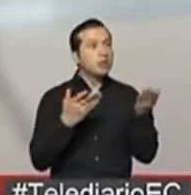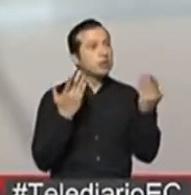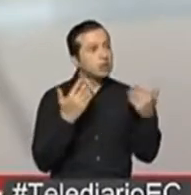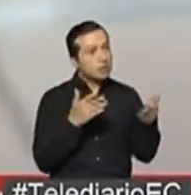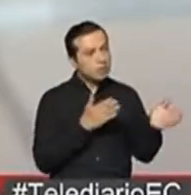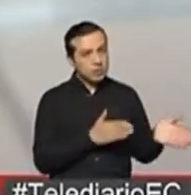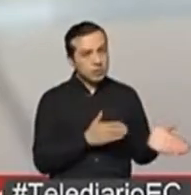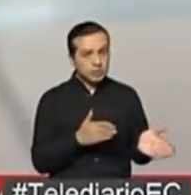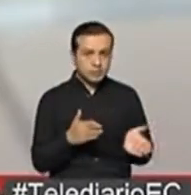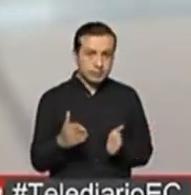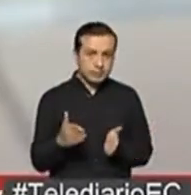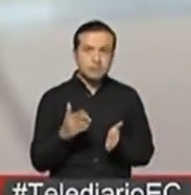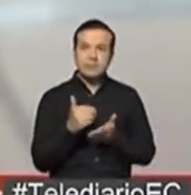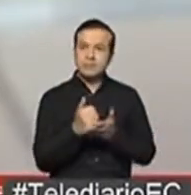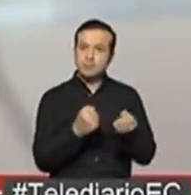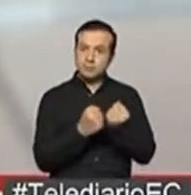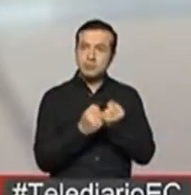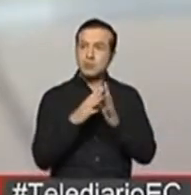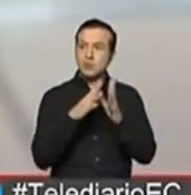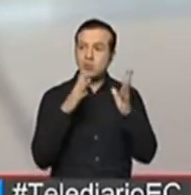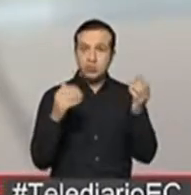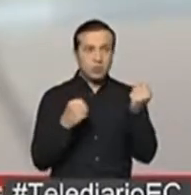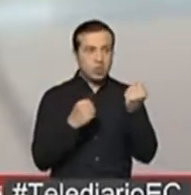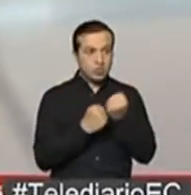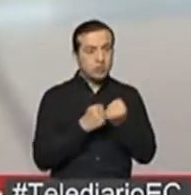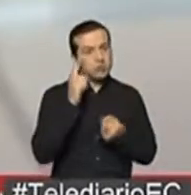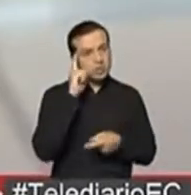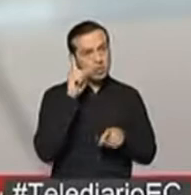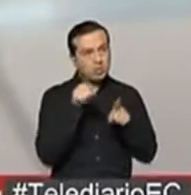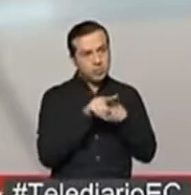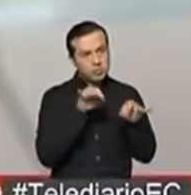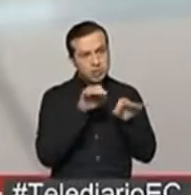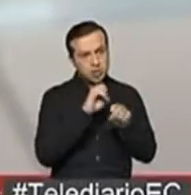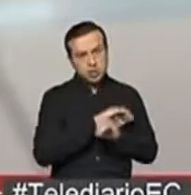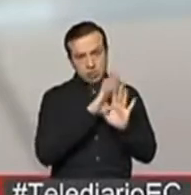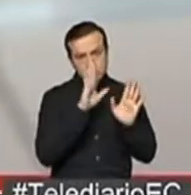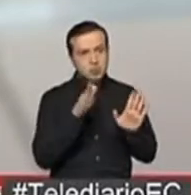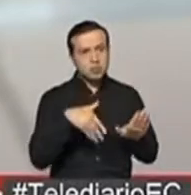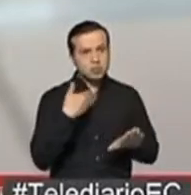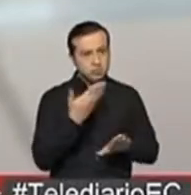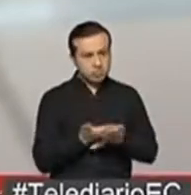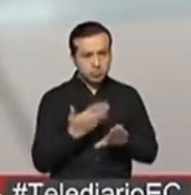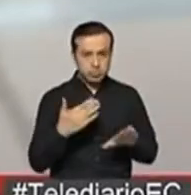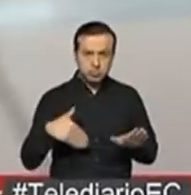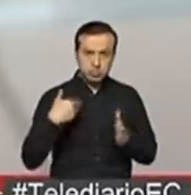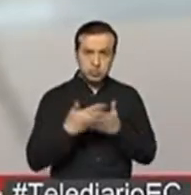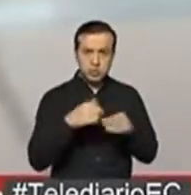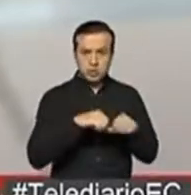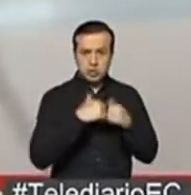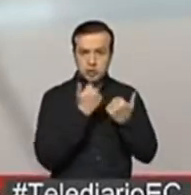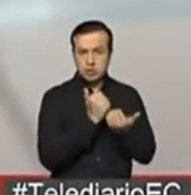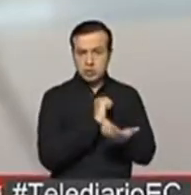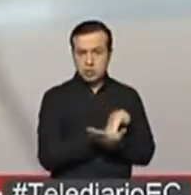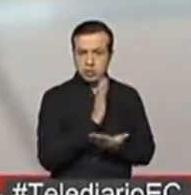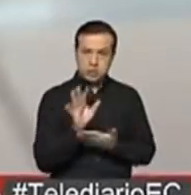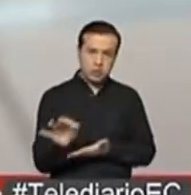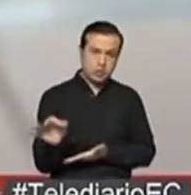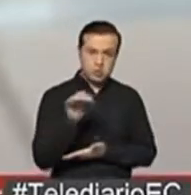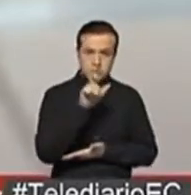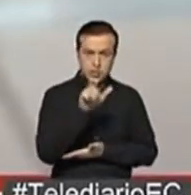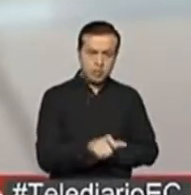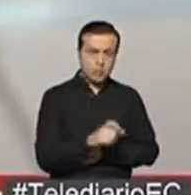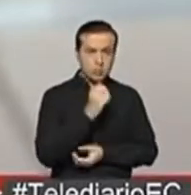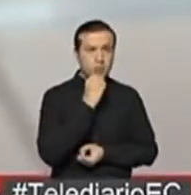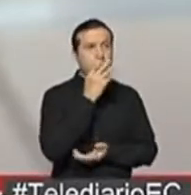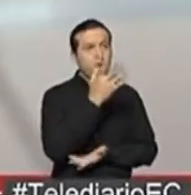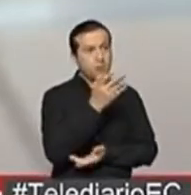que nos ha ayudado mucho lo cierto nosotros nos da dos pautas nos presentamos en la asamblea con nuestro vocero oficial